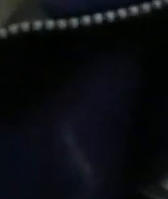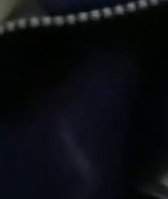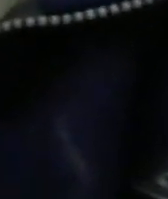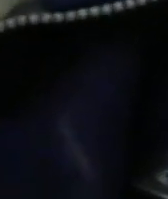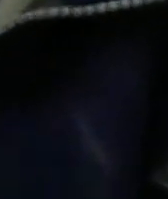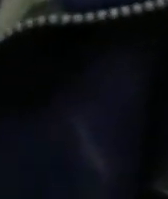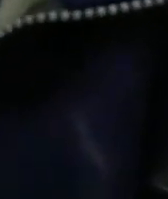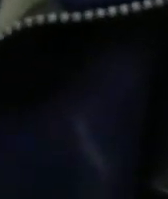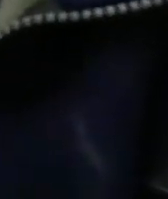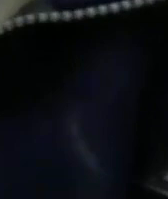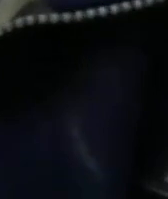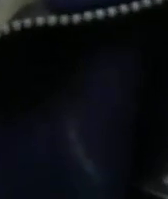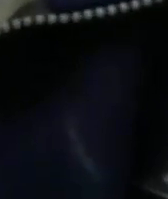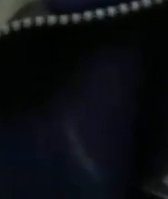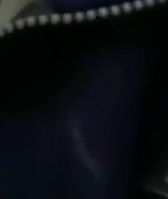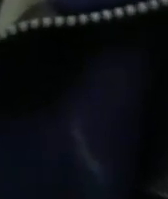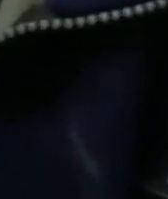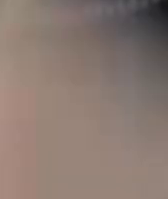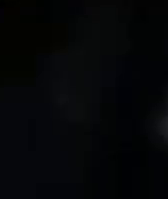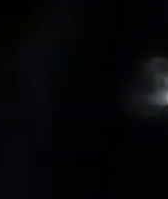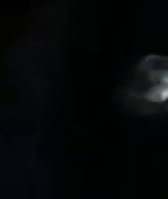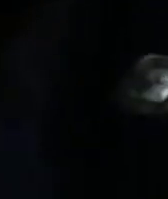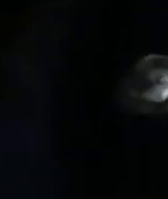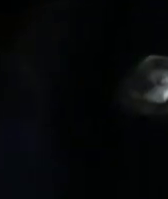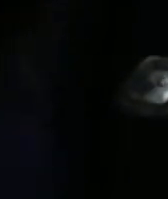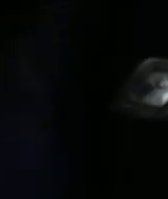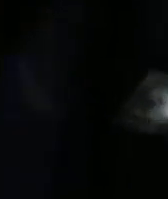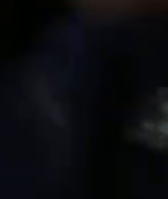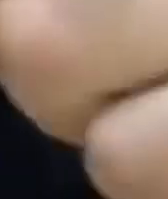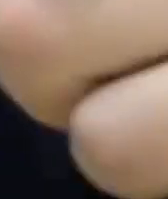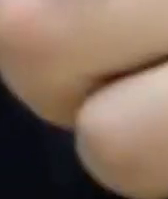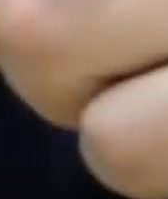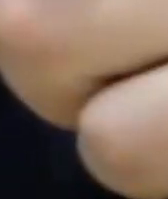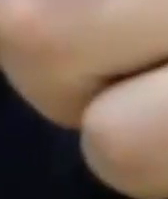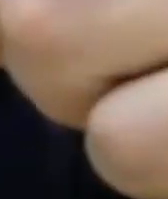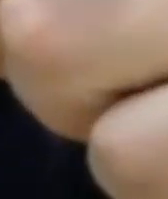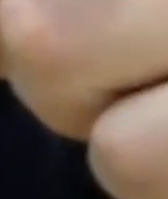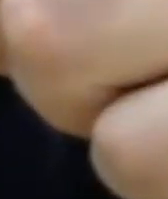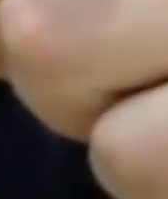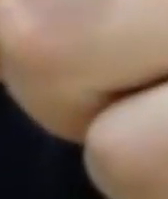la pasé genial. Así que bueno, chicos, nos vemos en el siguiente video. Hasta la próxima, cuídense, adiós, nos vemos.